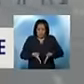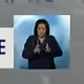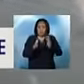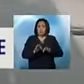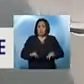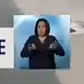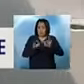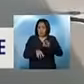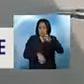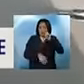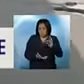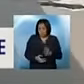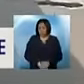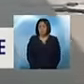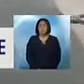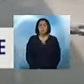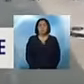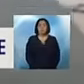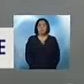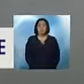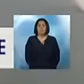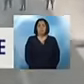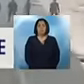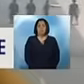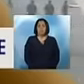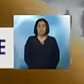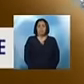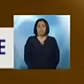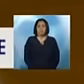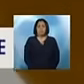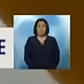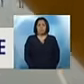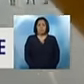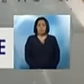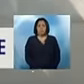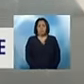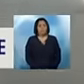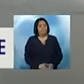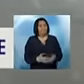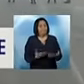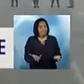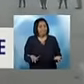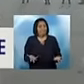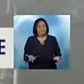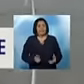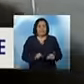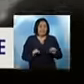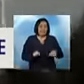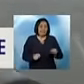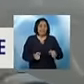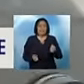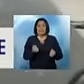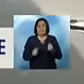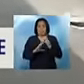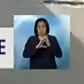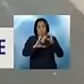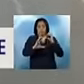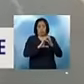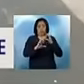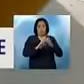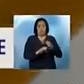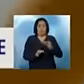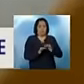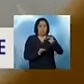de nuestro país. Sí, en efecto, hay vehículos interprovinciales que tenían